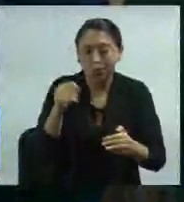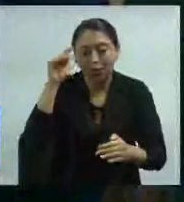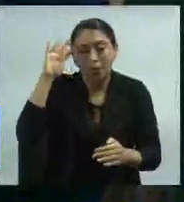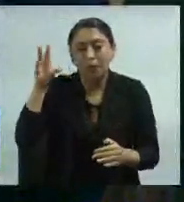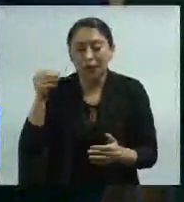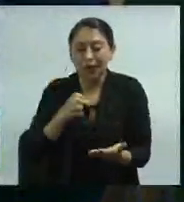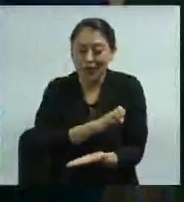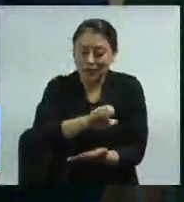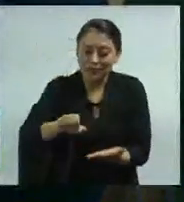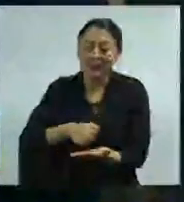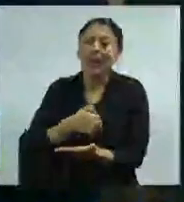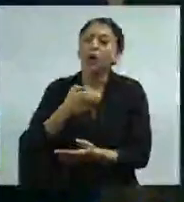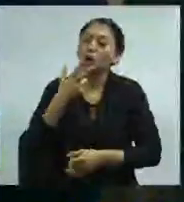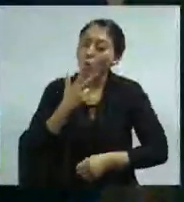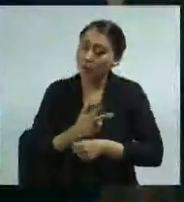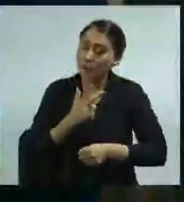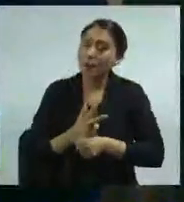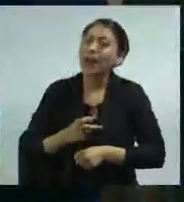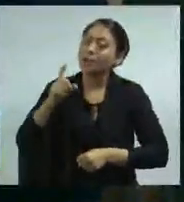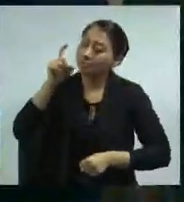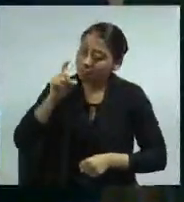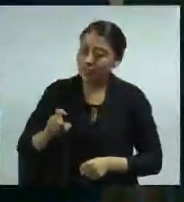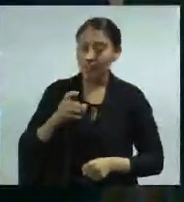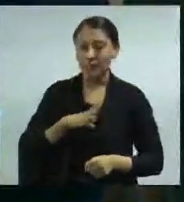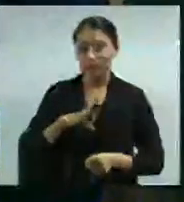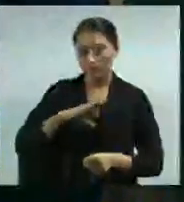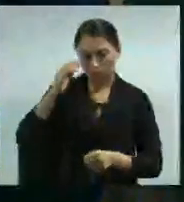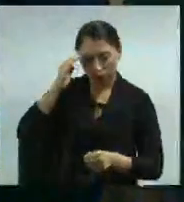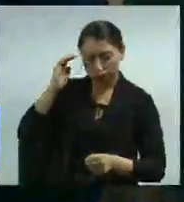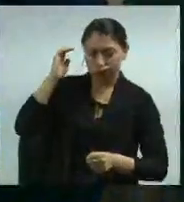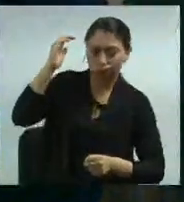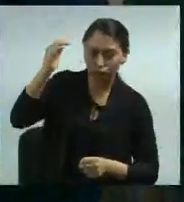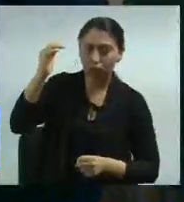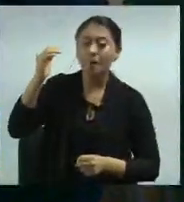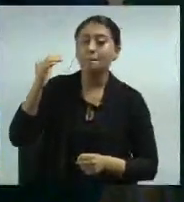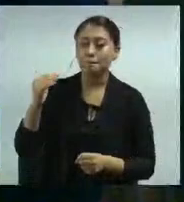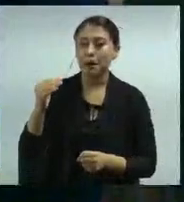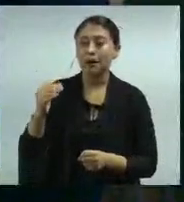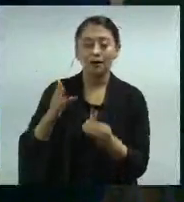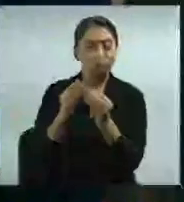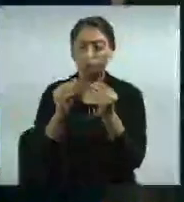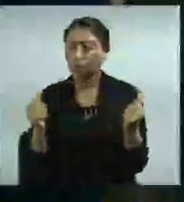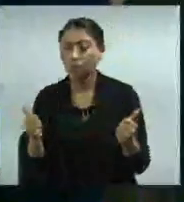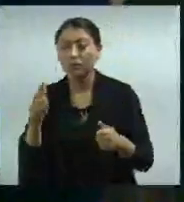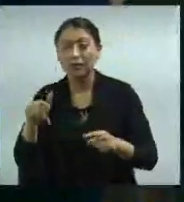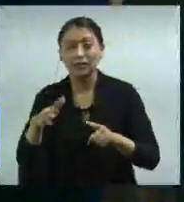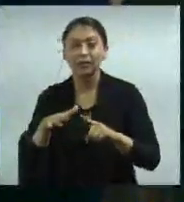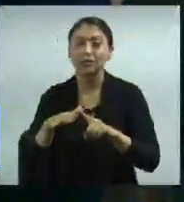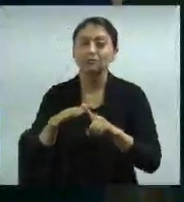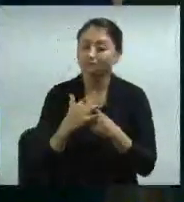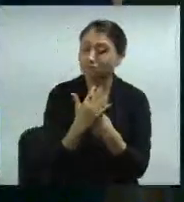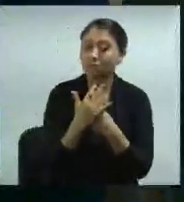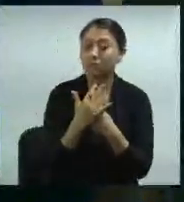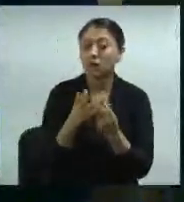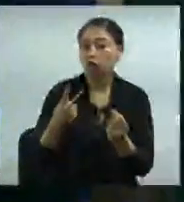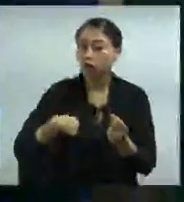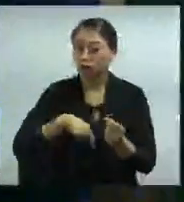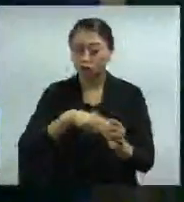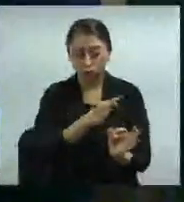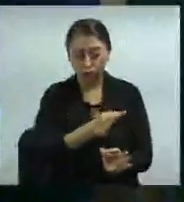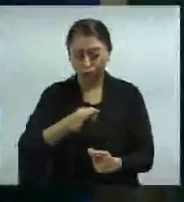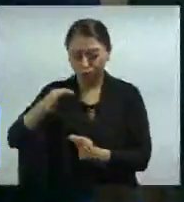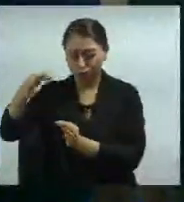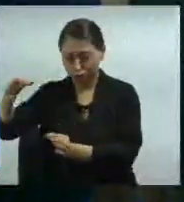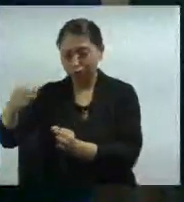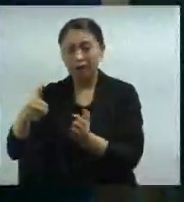Guatemala debería de tener la capacidad necesaria para afrontar estas situaciones. Vamos a enviar una carta